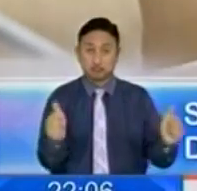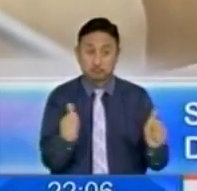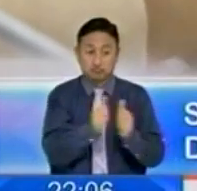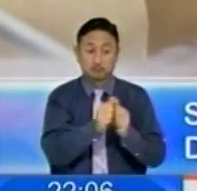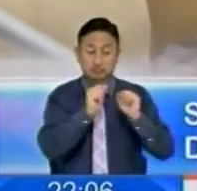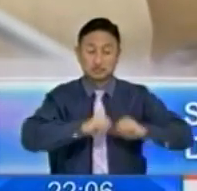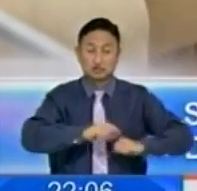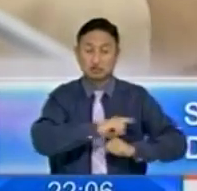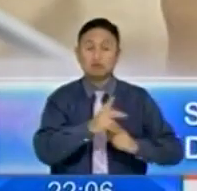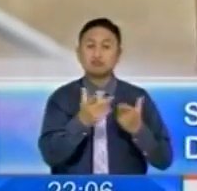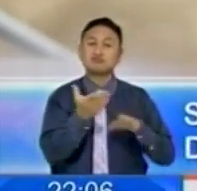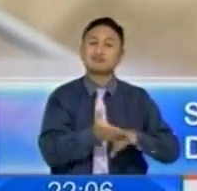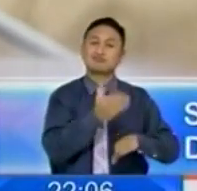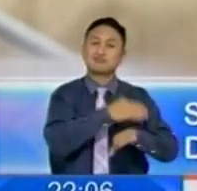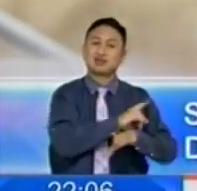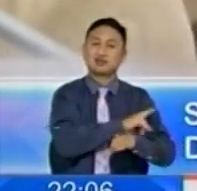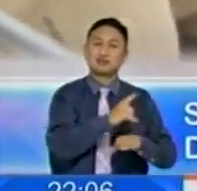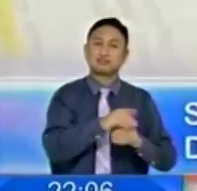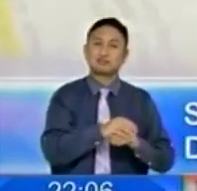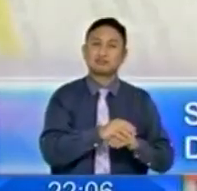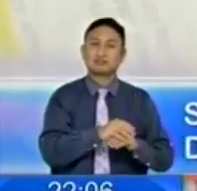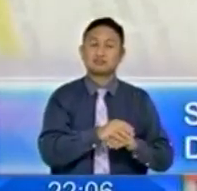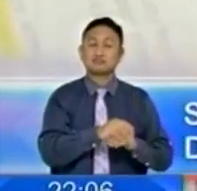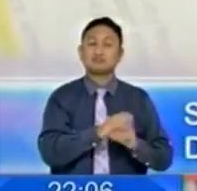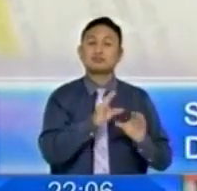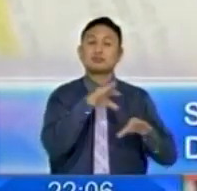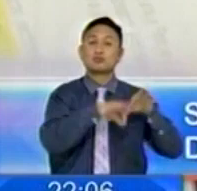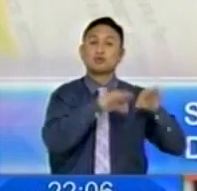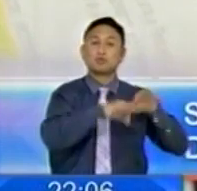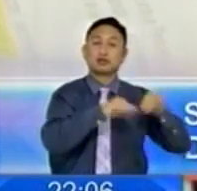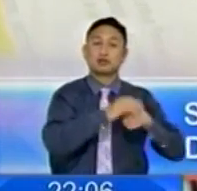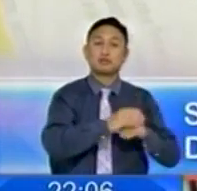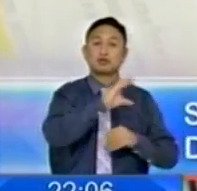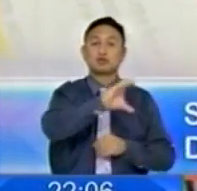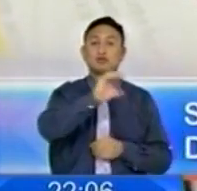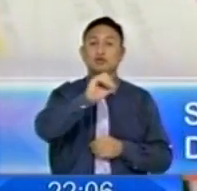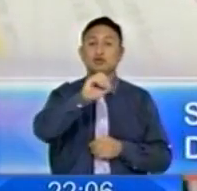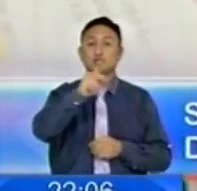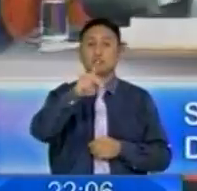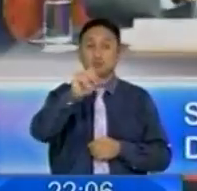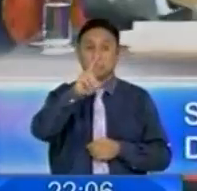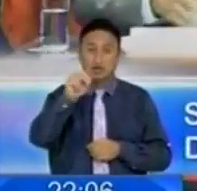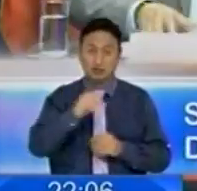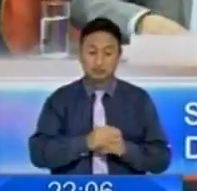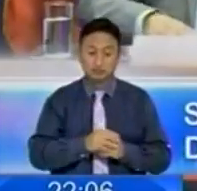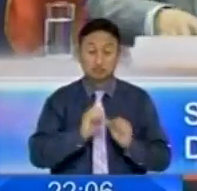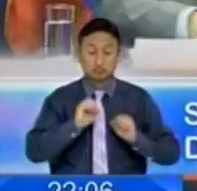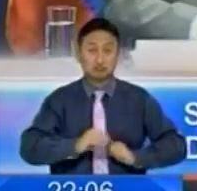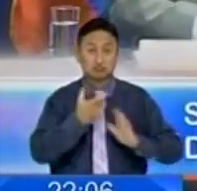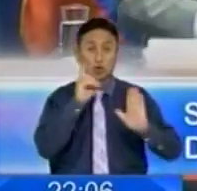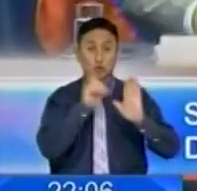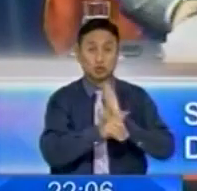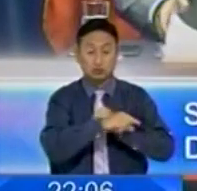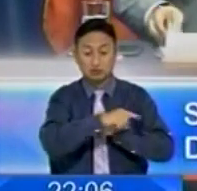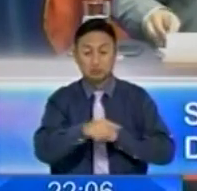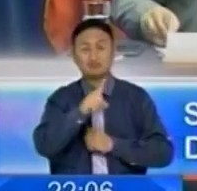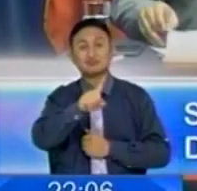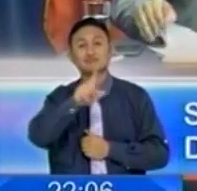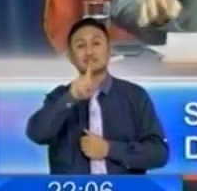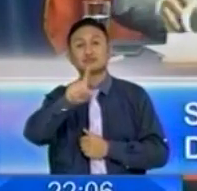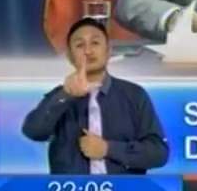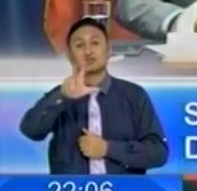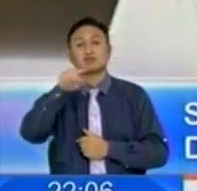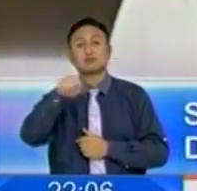del manejo que anteriormente tenía la Cooperativa de Ahorro y Crédito Coopera, que de acuerdo a denuncias perjudicó a 113